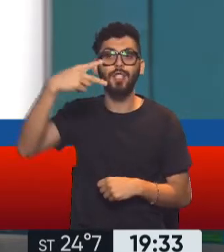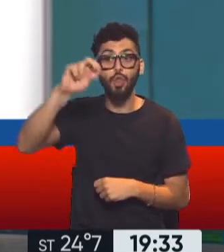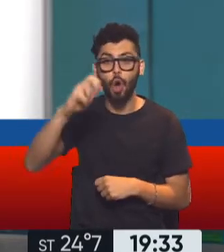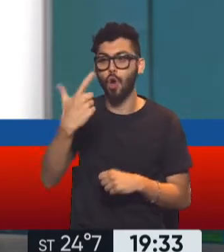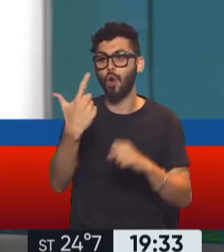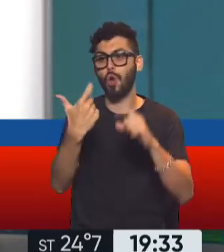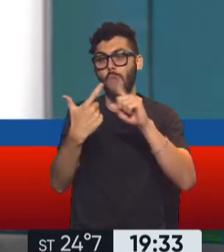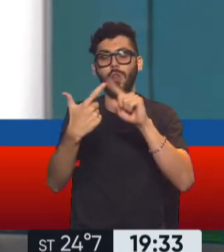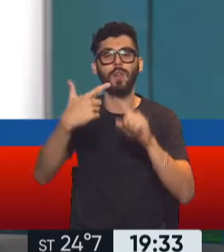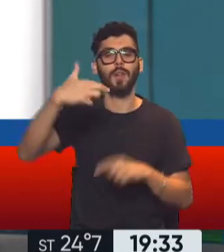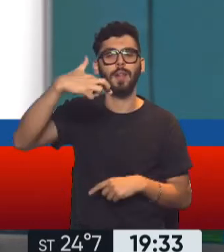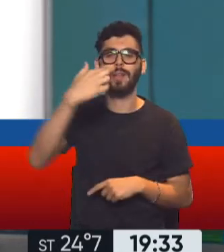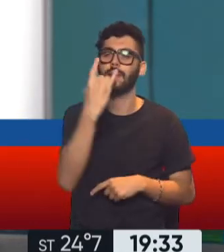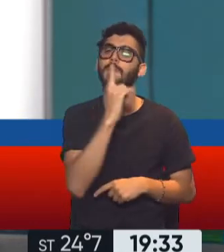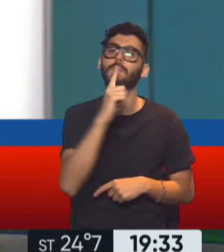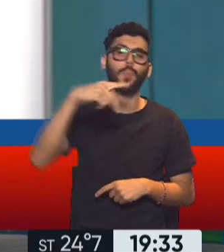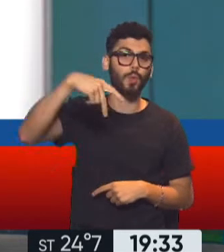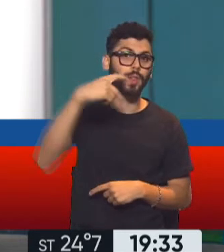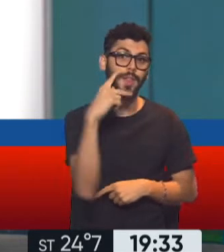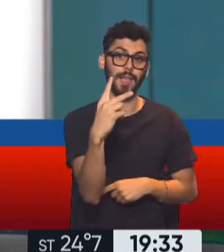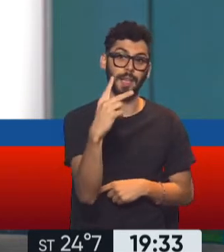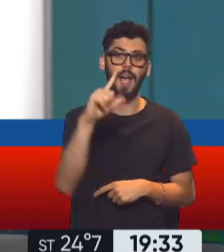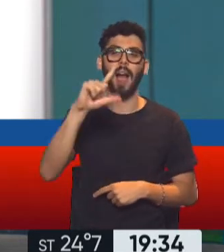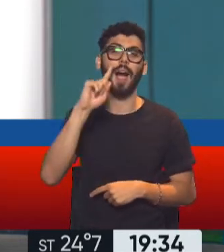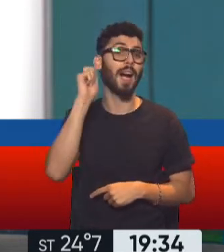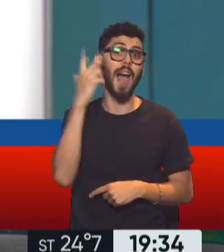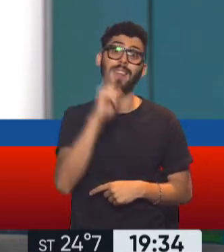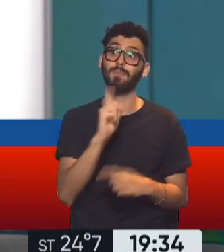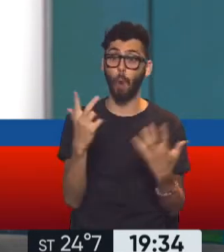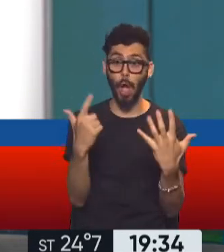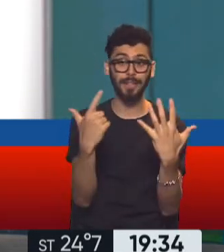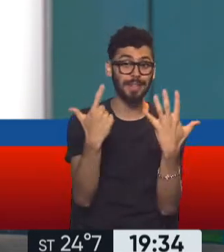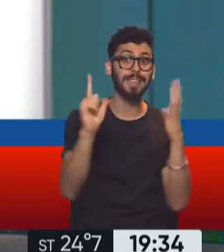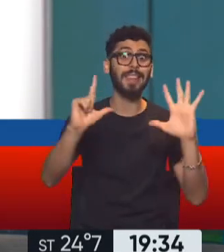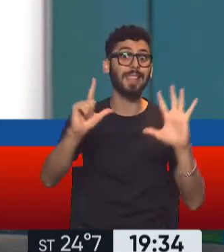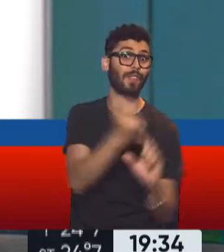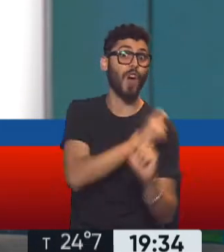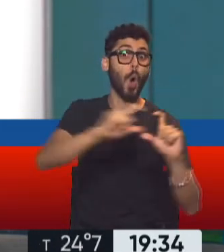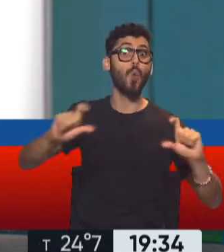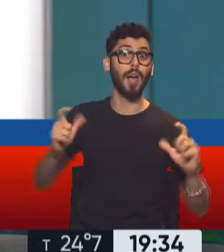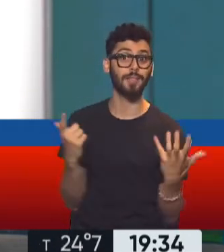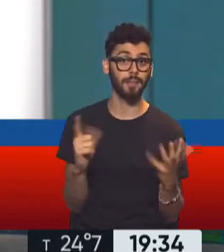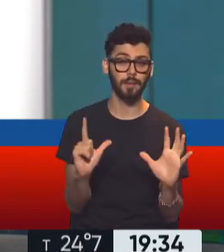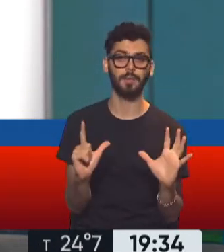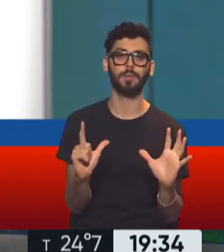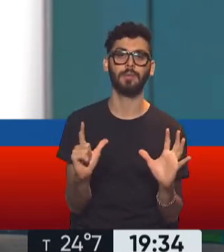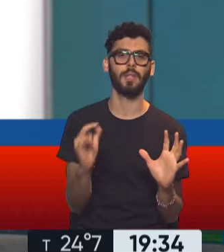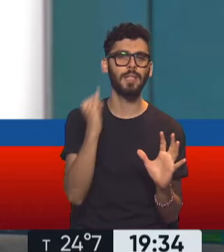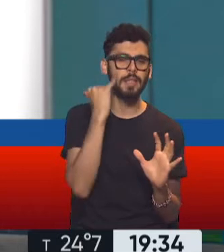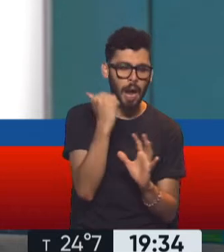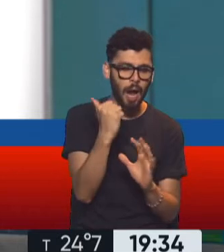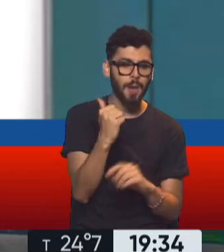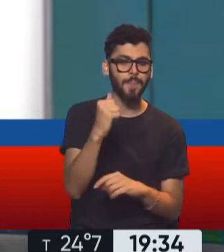la Sputnik Like. Exacto. Sí, o sea que tenemos 7, posibilidad de tener 7 vacunas. Ahí se han aplicado